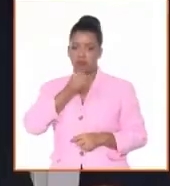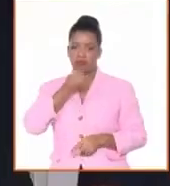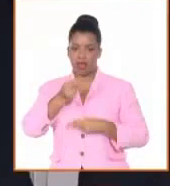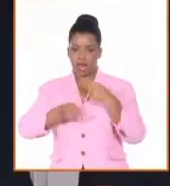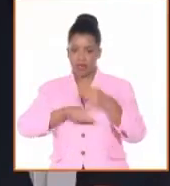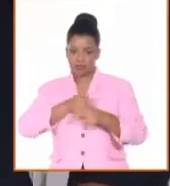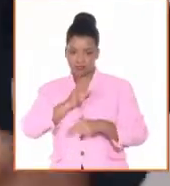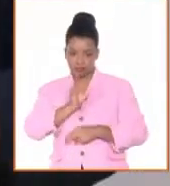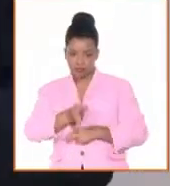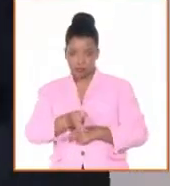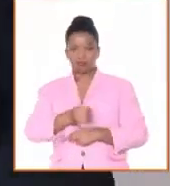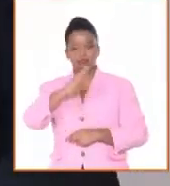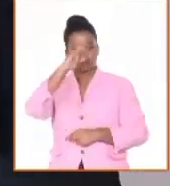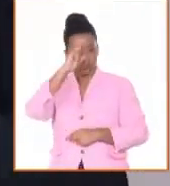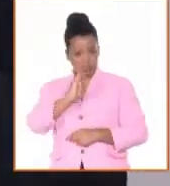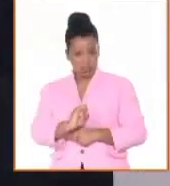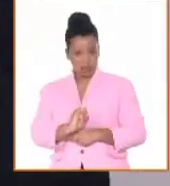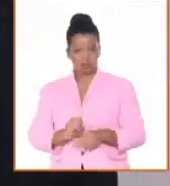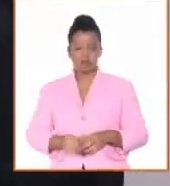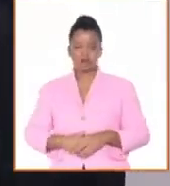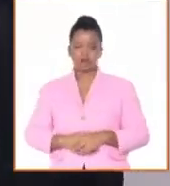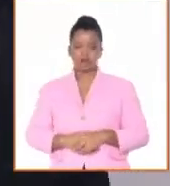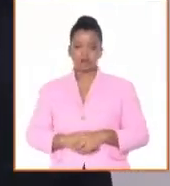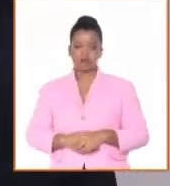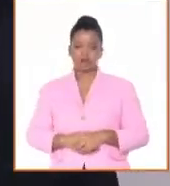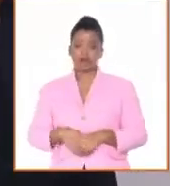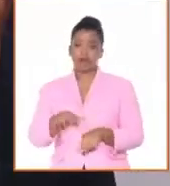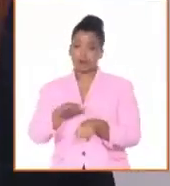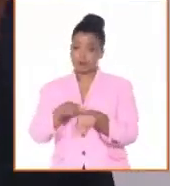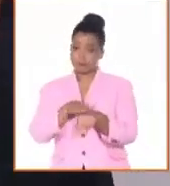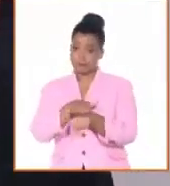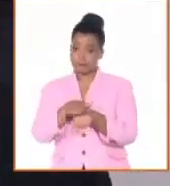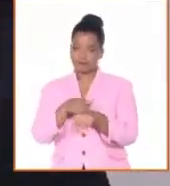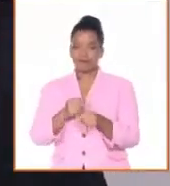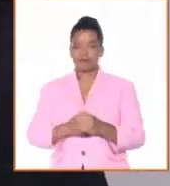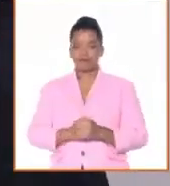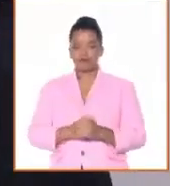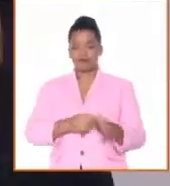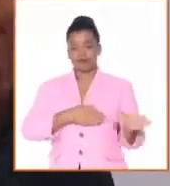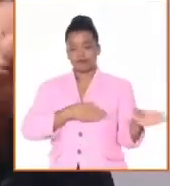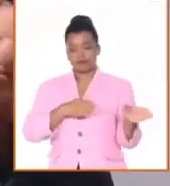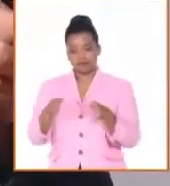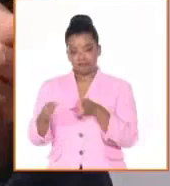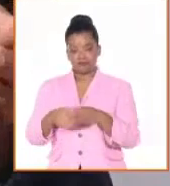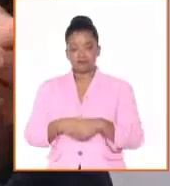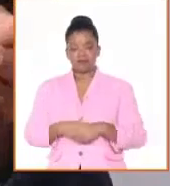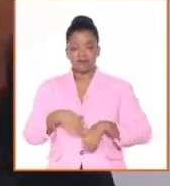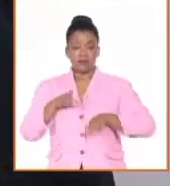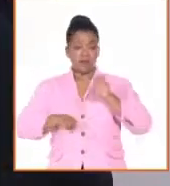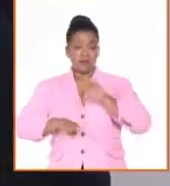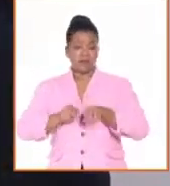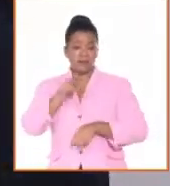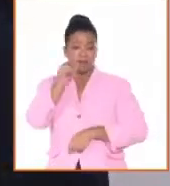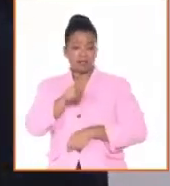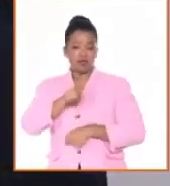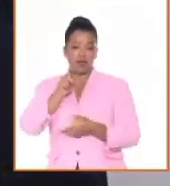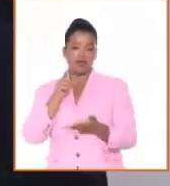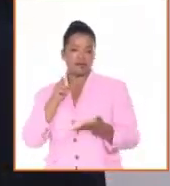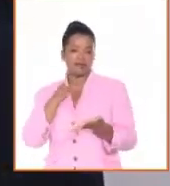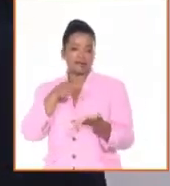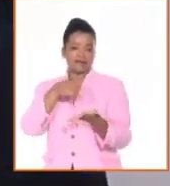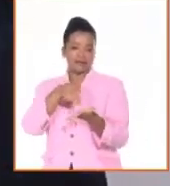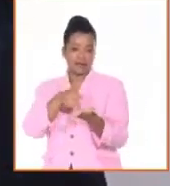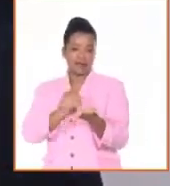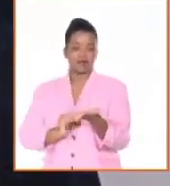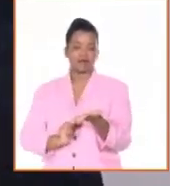ese servicio es así sí ciertamente se han dado casos en que las personas han llegado a las unidades y